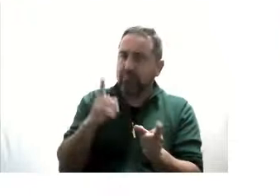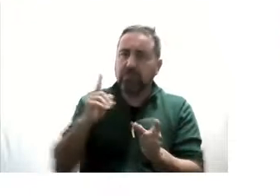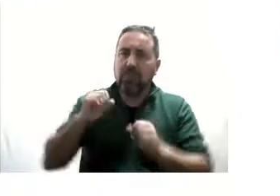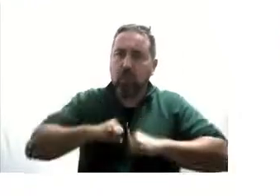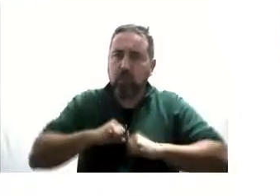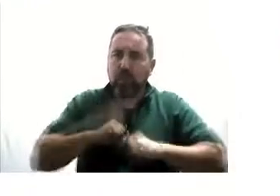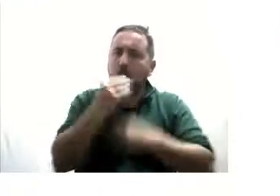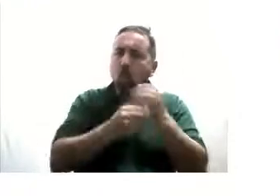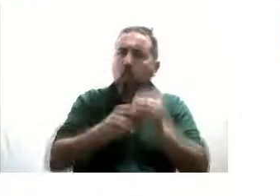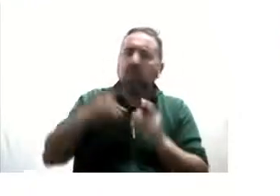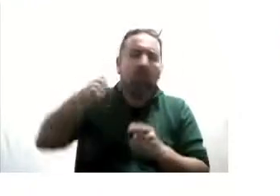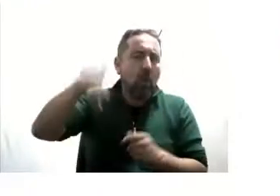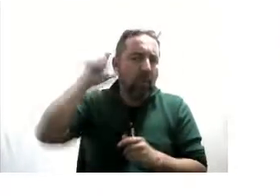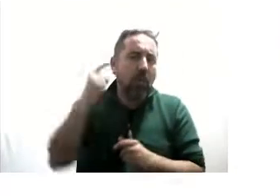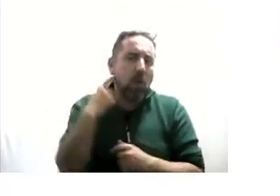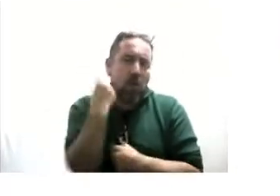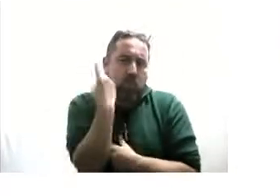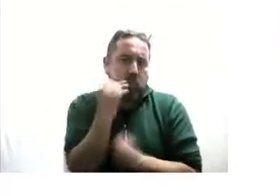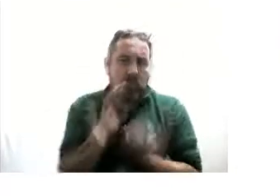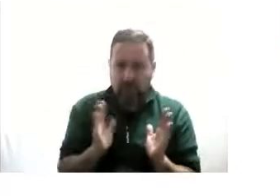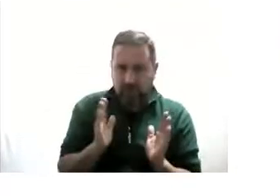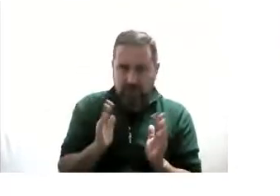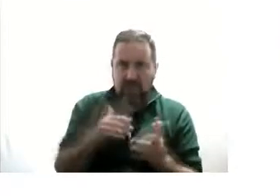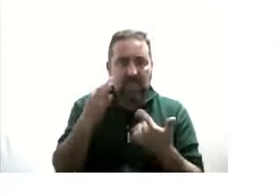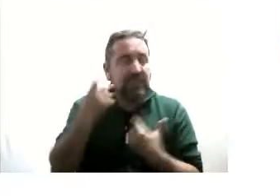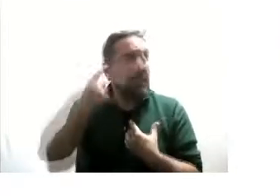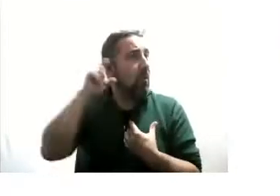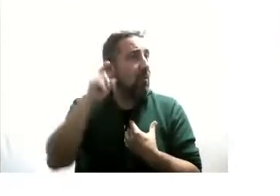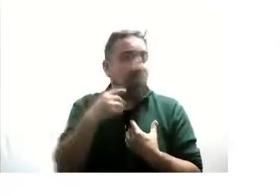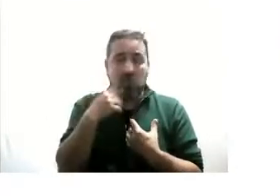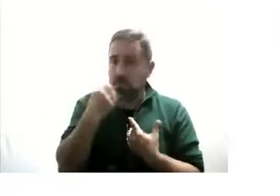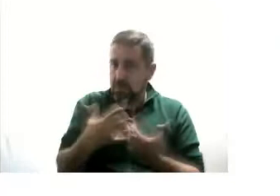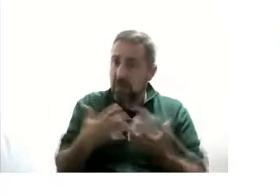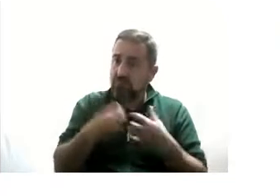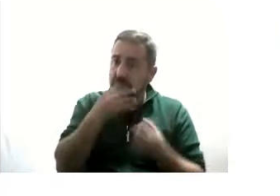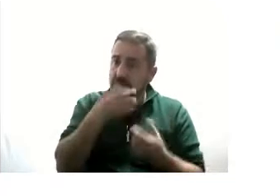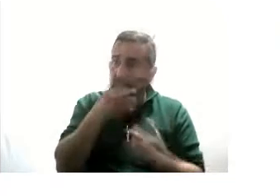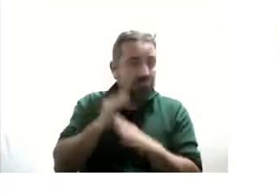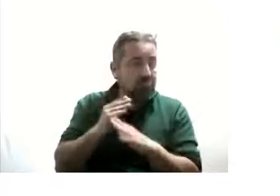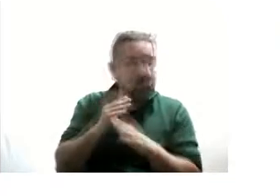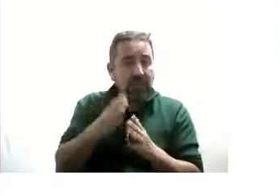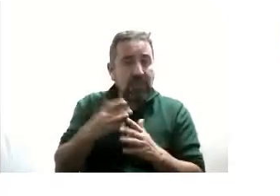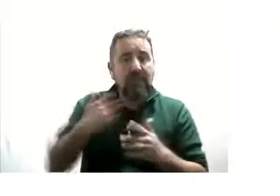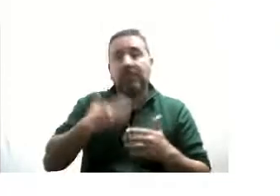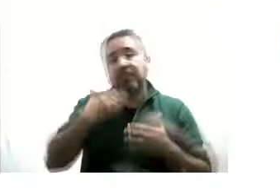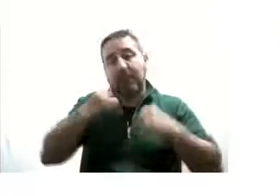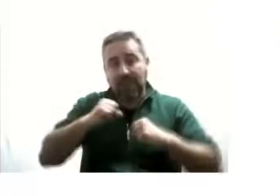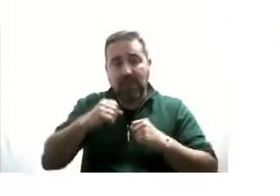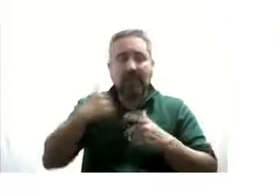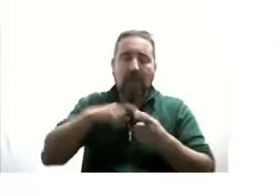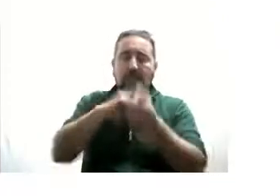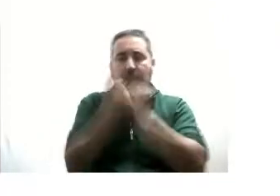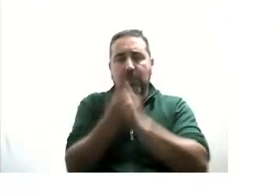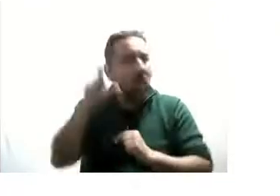utilizado audífono solo en uno de sus oídos, siempre con buen rendimiento. De mayor ya se cambió